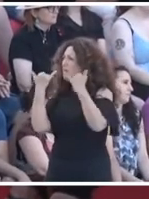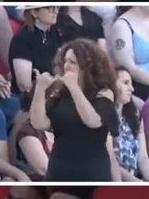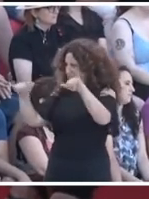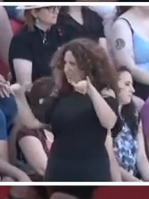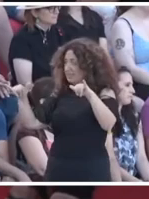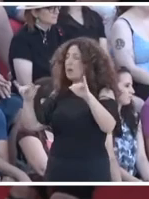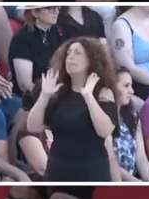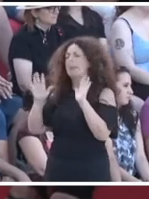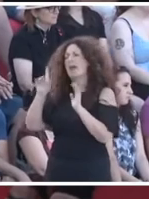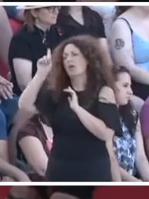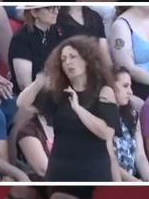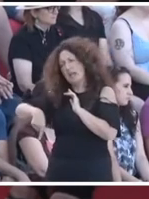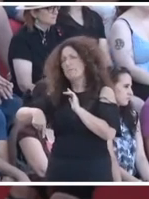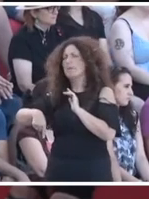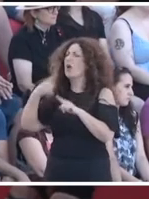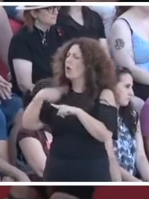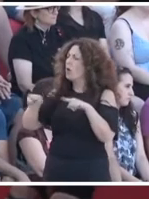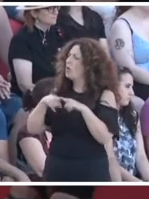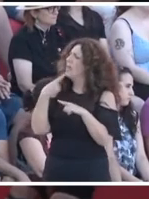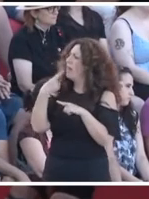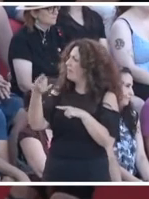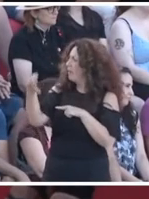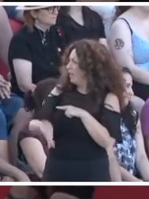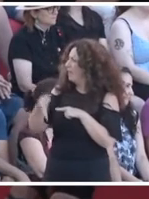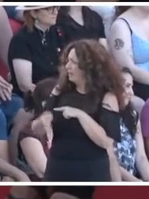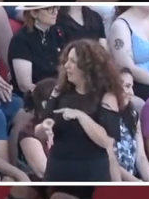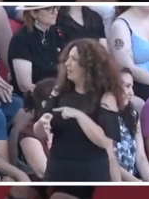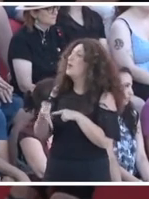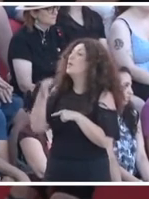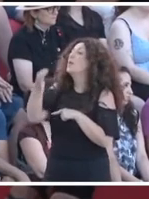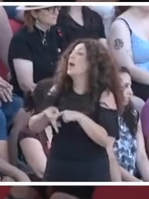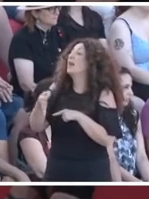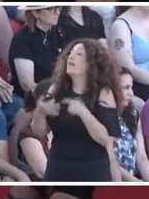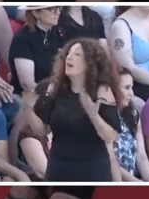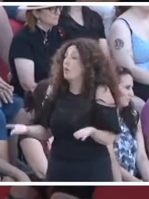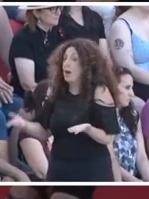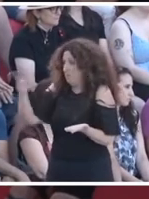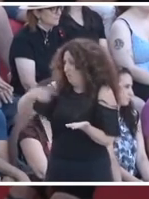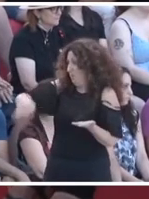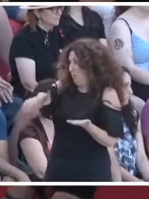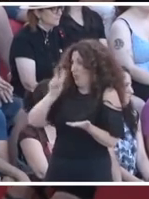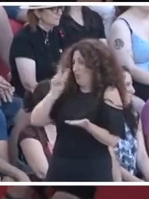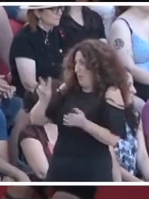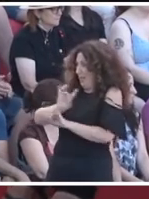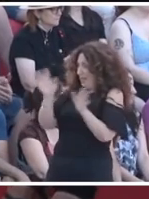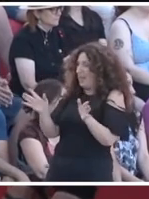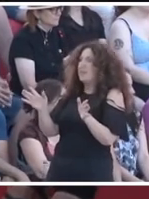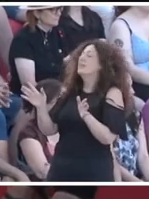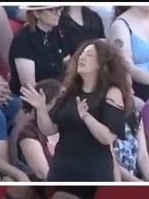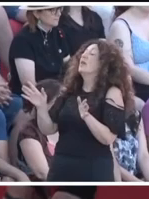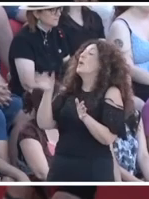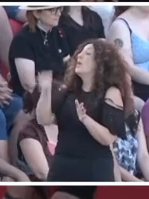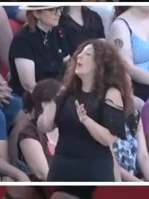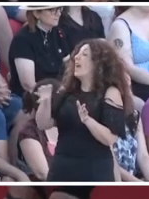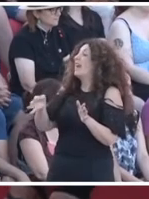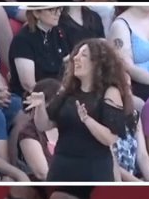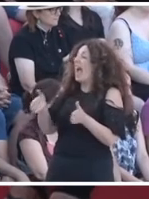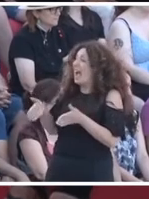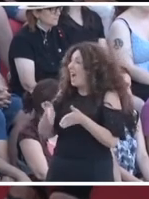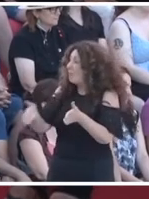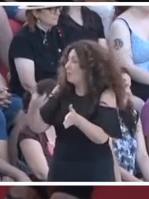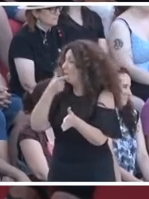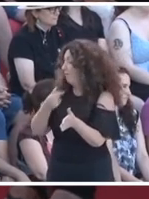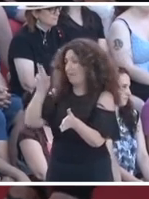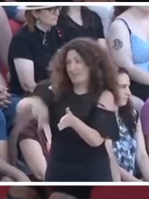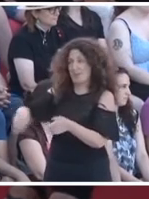que decirle la verdad a la gente. Y la verdad, lo habéis visto todos y todas, es que no ha sido fácil. No ha